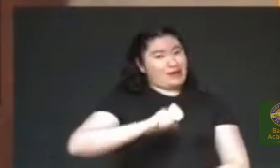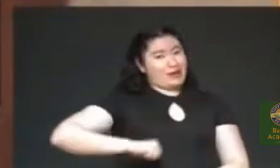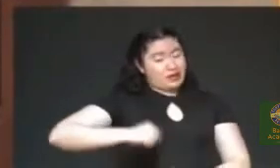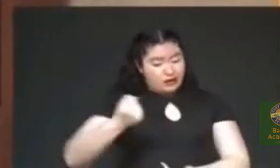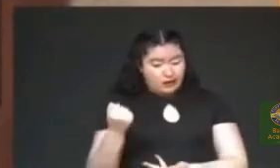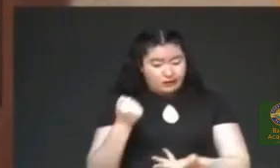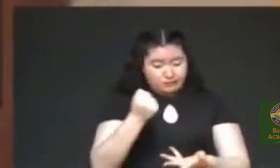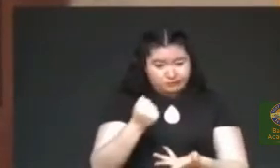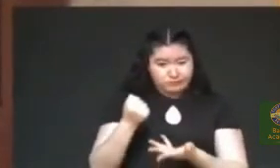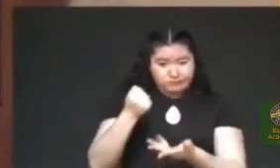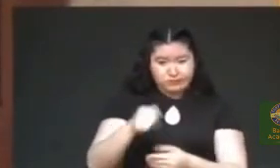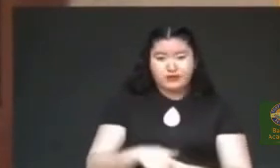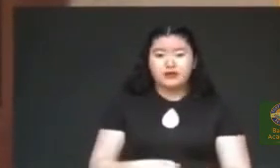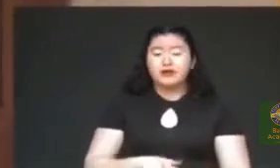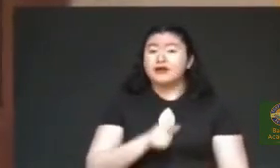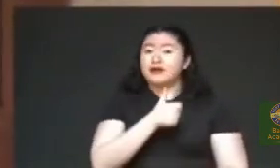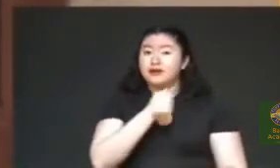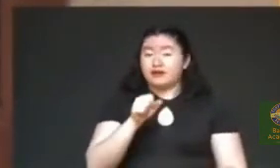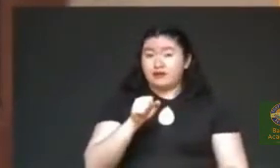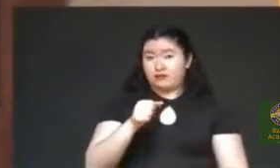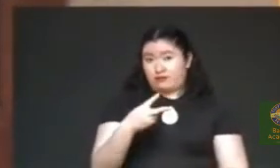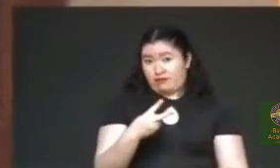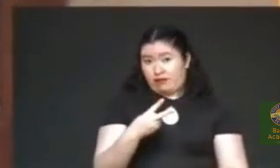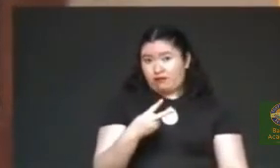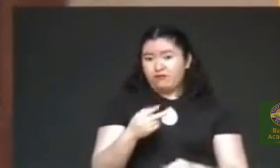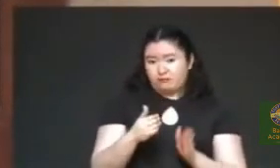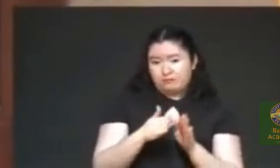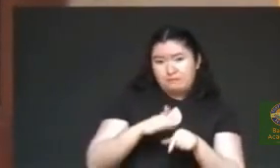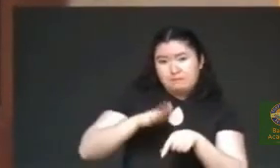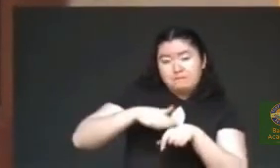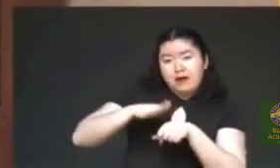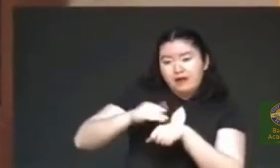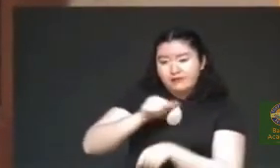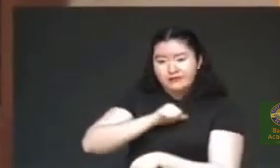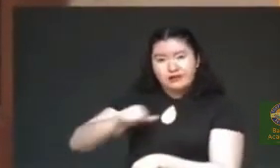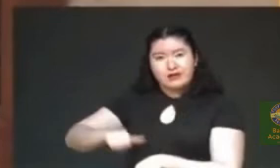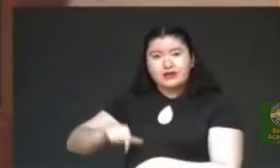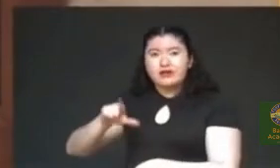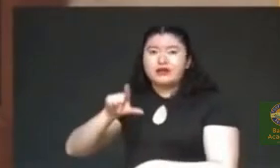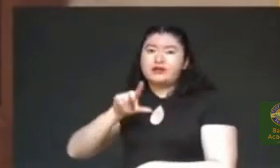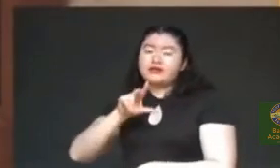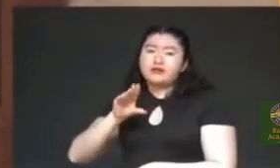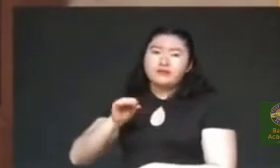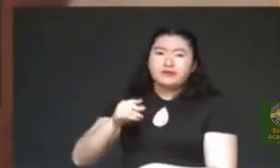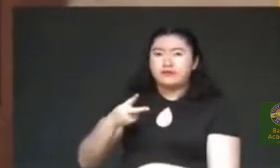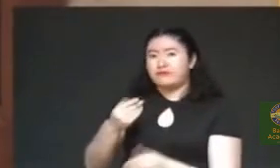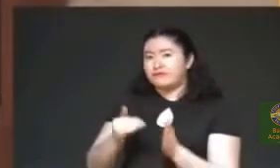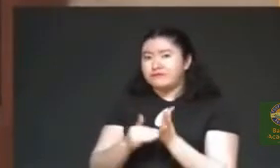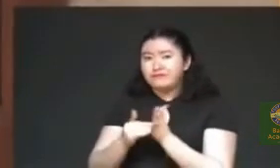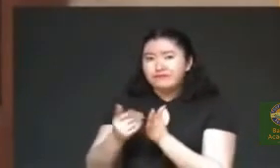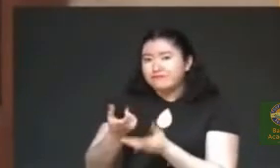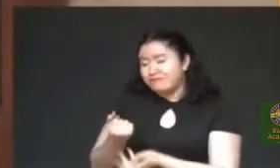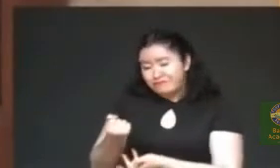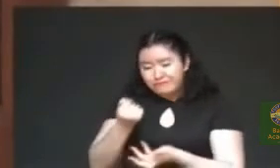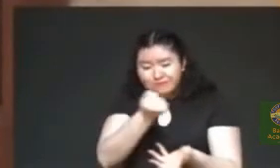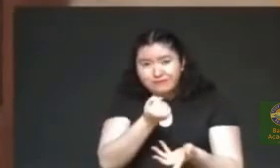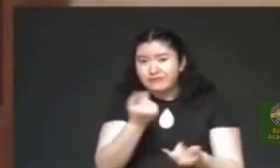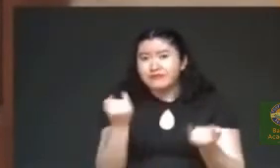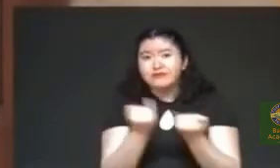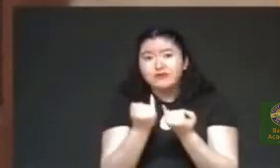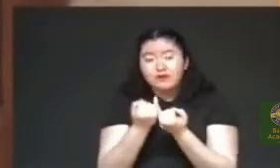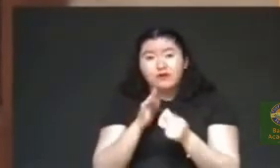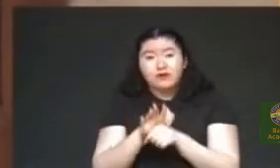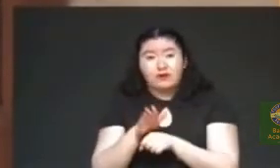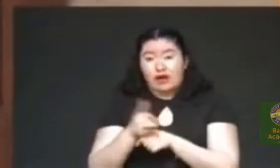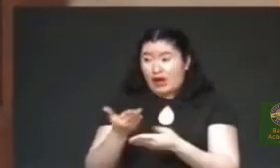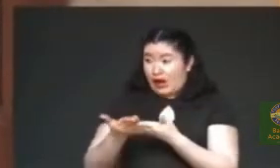los 662 millones de la escuela es nuestra. Entonces, realmente es un monto histórico que no